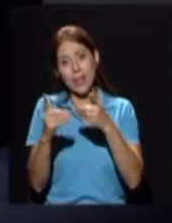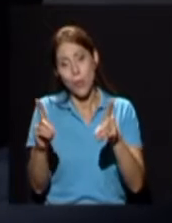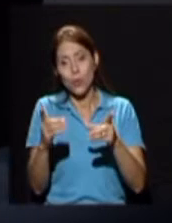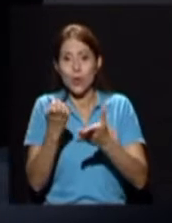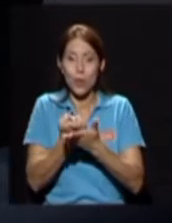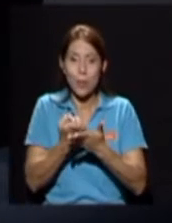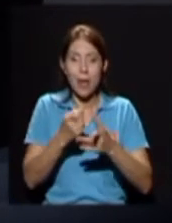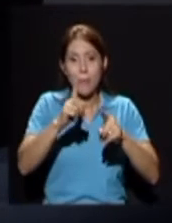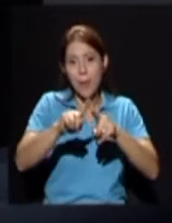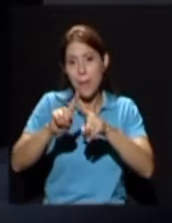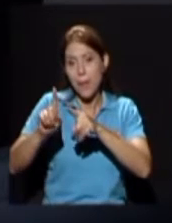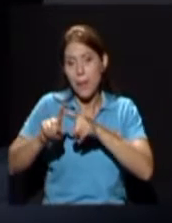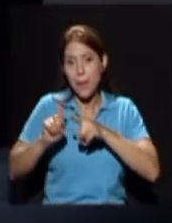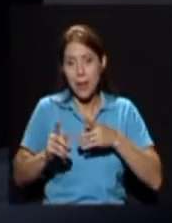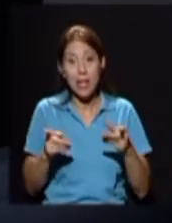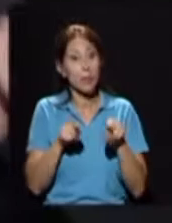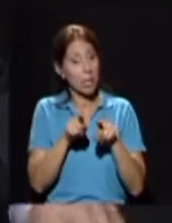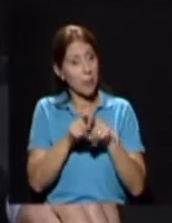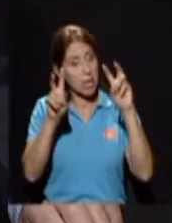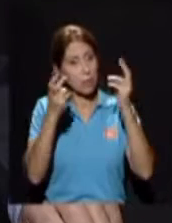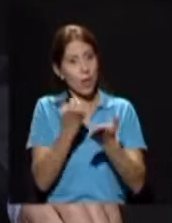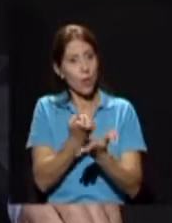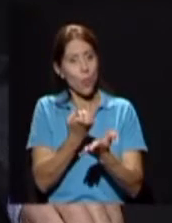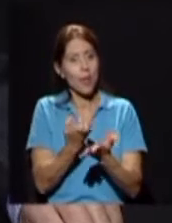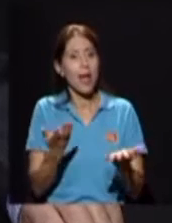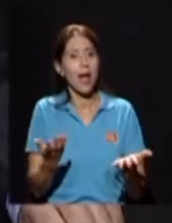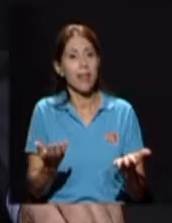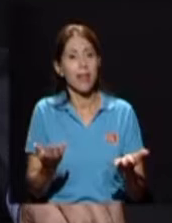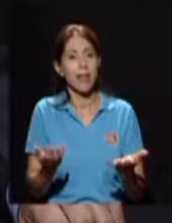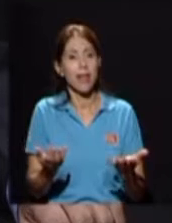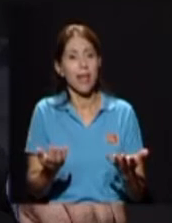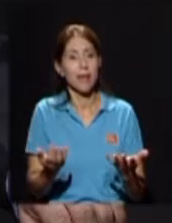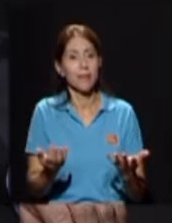ejemplo. Hay economía de